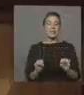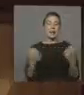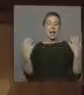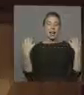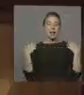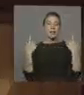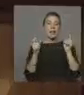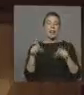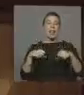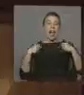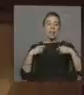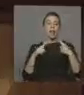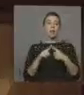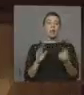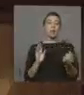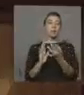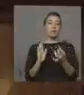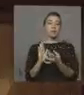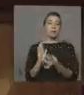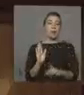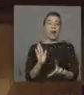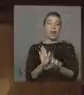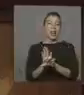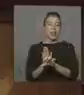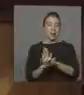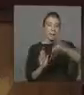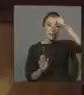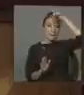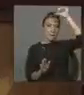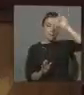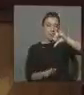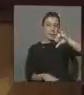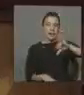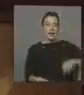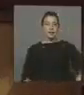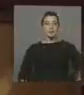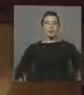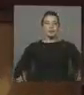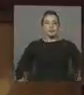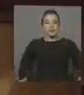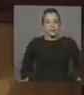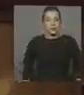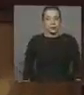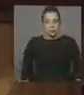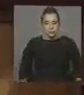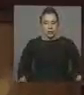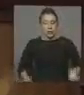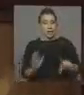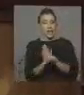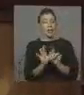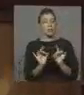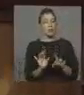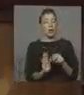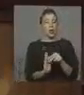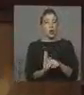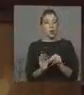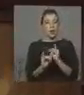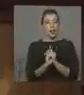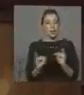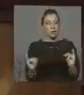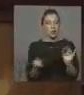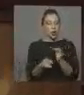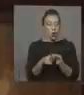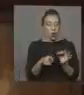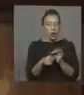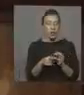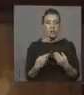de los adolescentes por infracciones a la ley penal. A su vez, esta ley fija normas sobre información, orientación